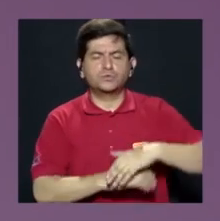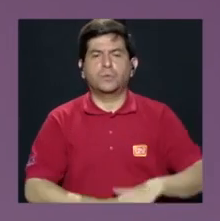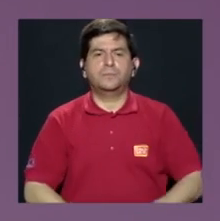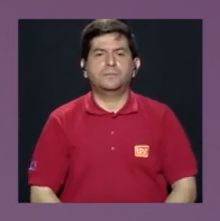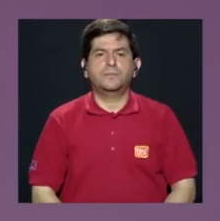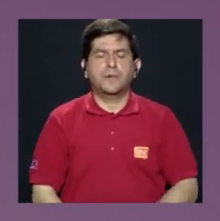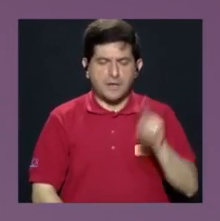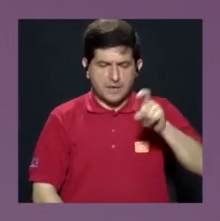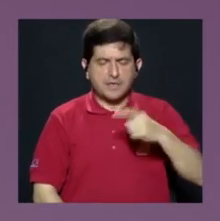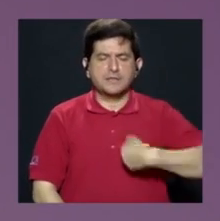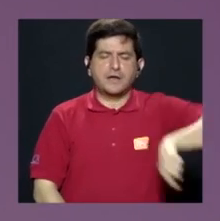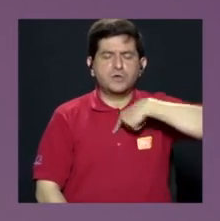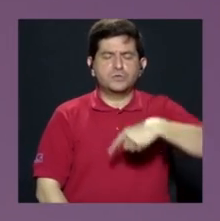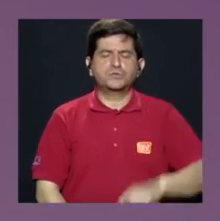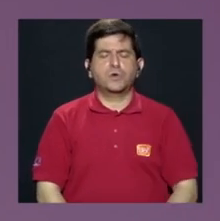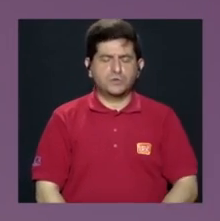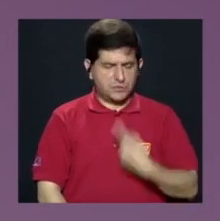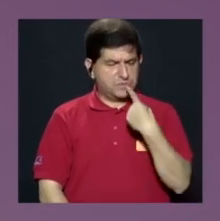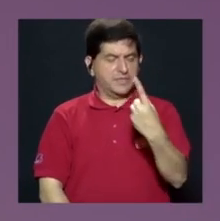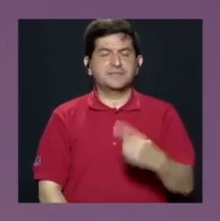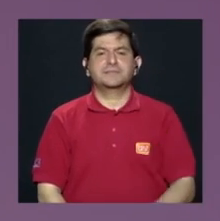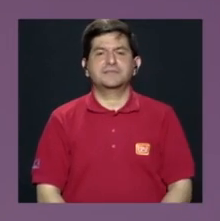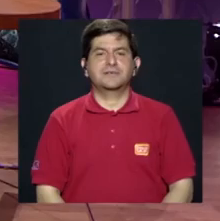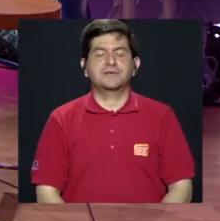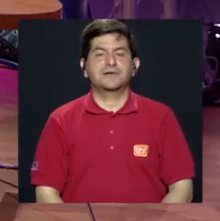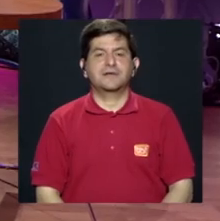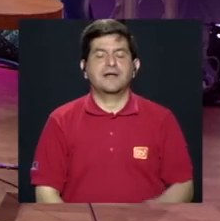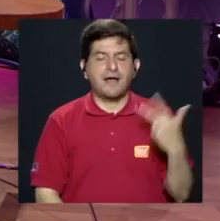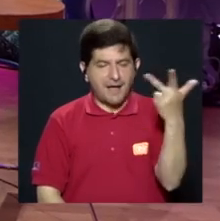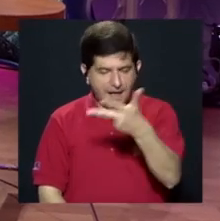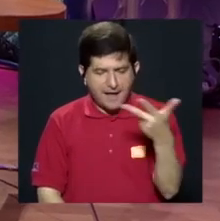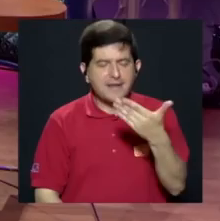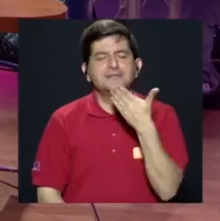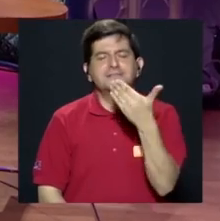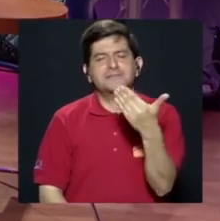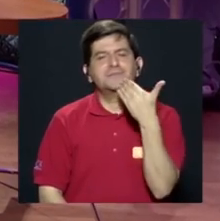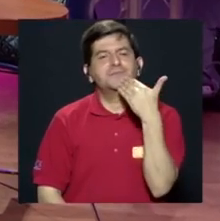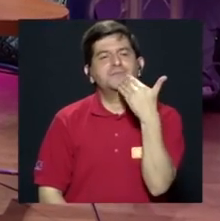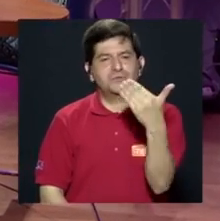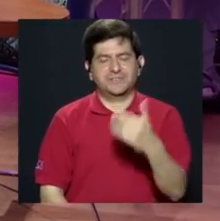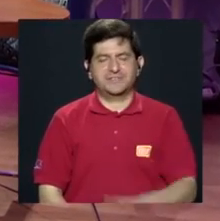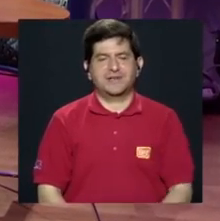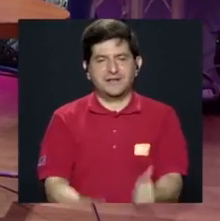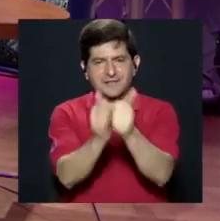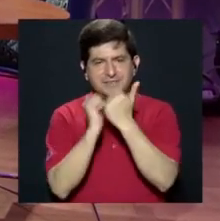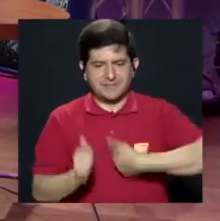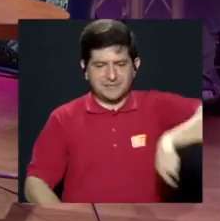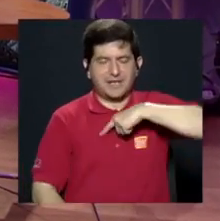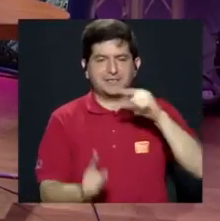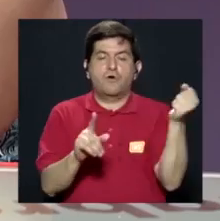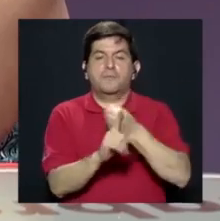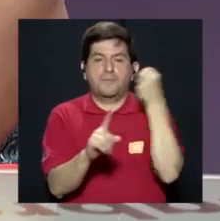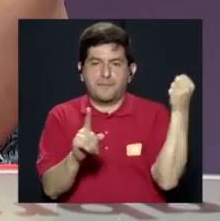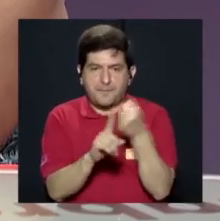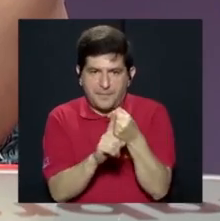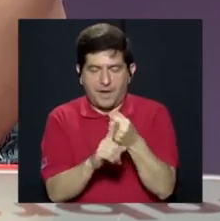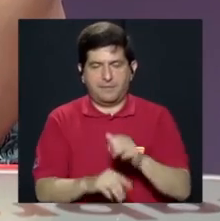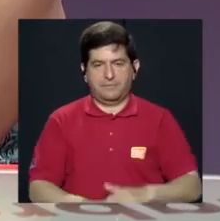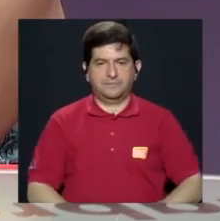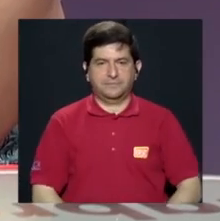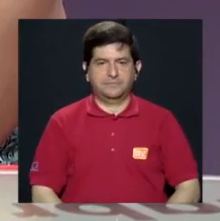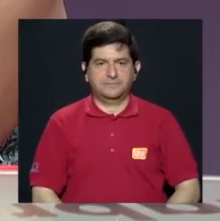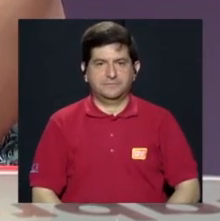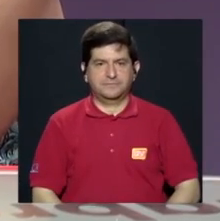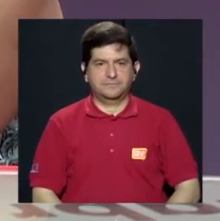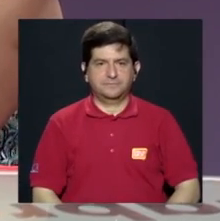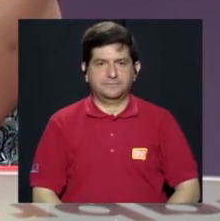duda. Tenemos que levantar la voz definitivamente. Ana Yancy, Wendoly y Gabriela, muchas gracias por acompañarnos en Palabra de Mujer, y que